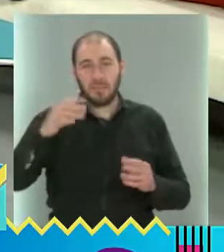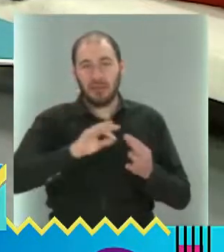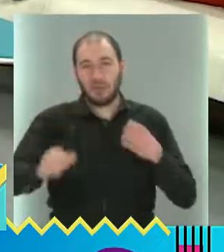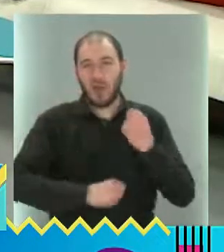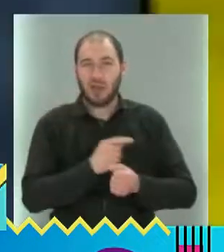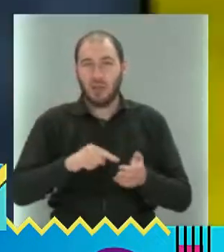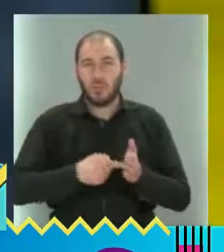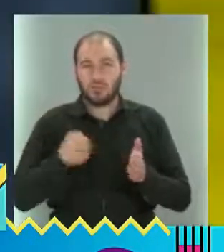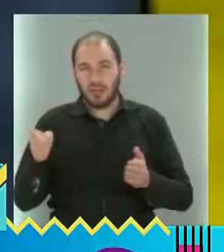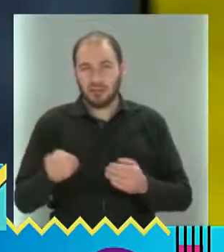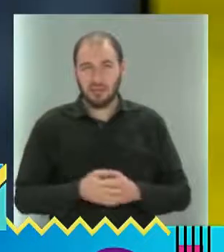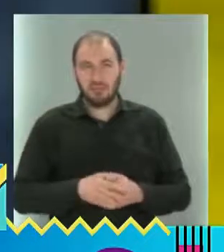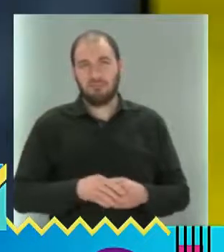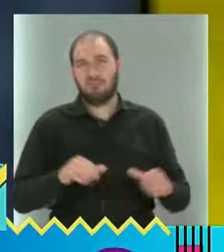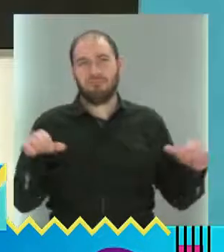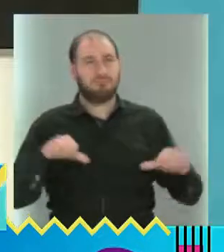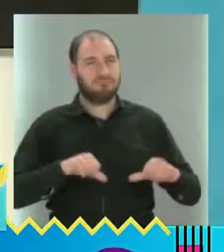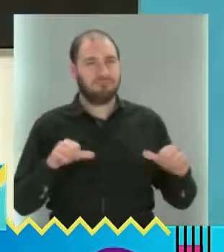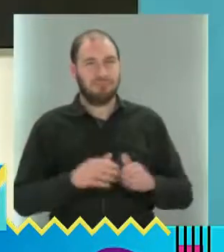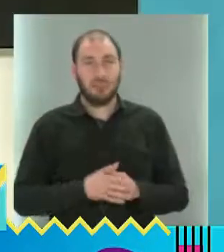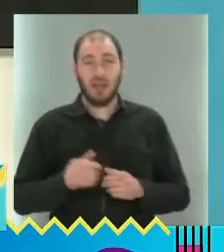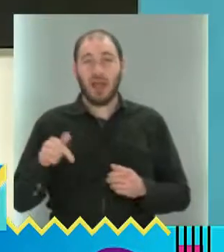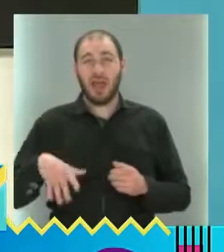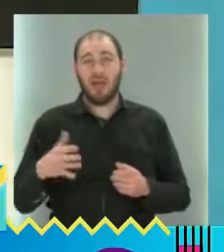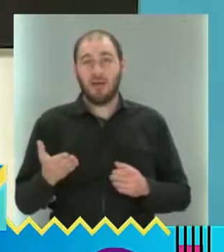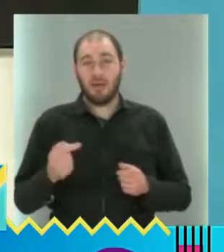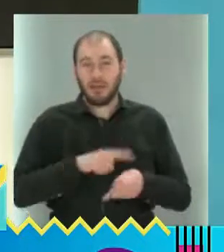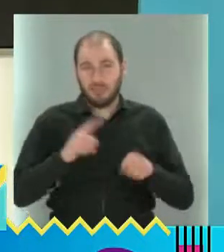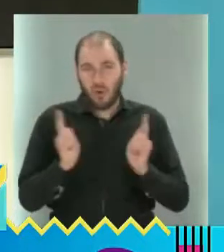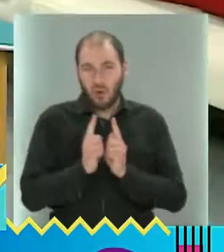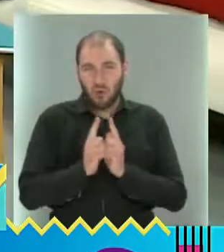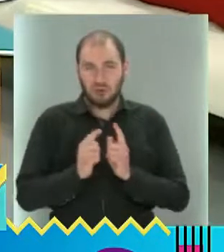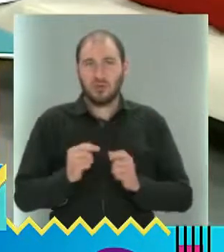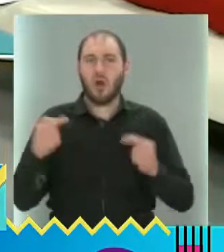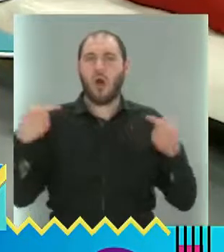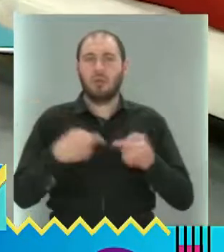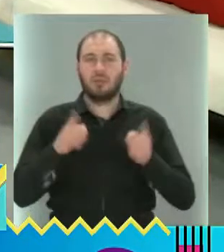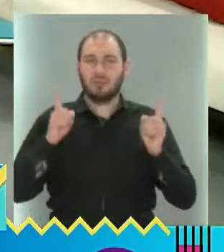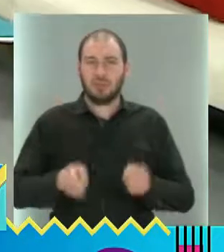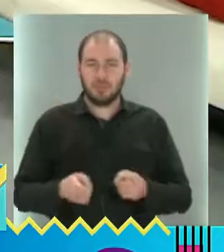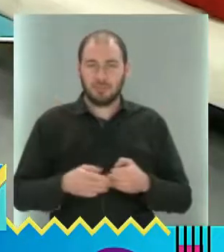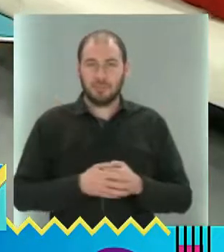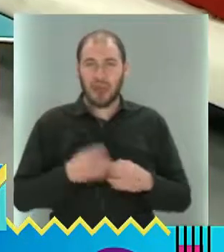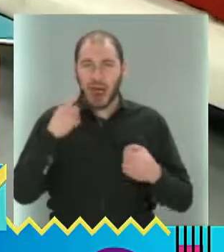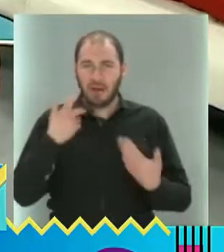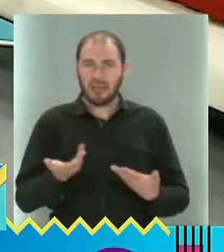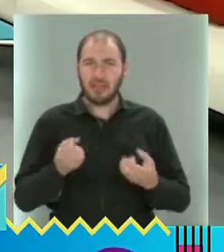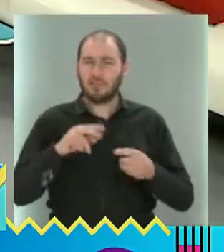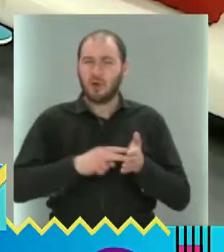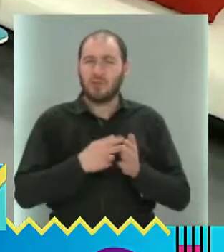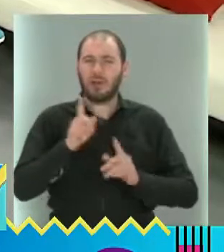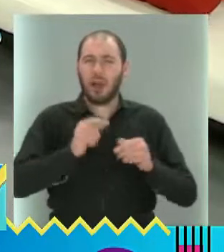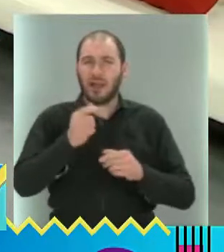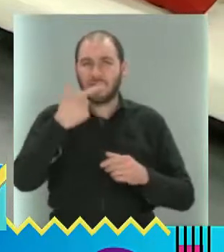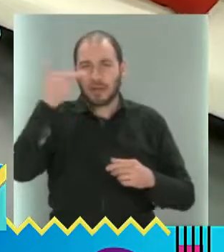Aires. Bien. Una locura. Nos está quedando pocos minutos de programa y la idea es ir también a, bueno, ¿cuáles son las consecuencias del